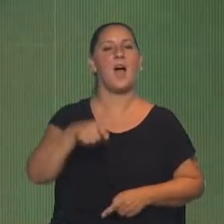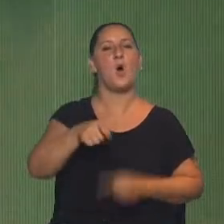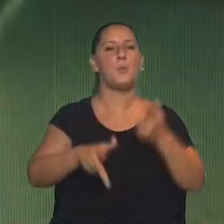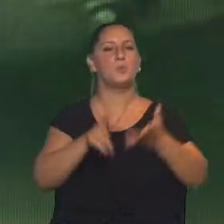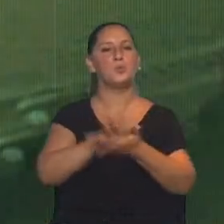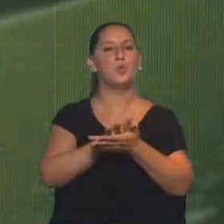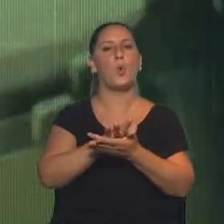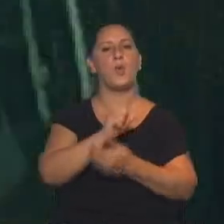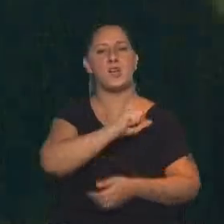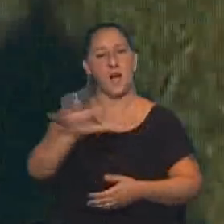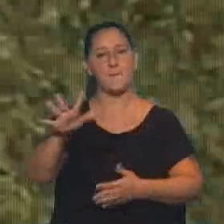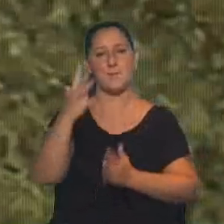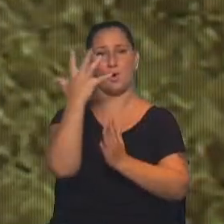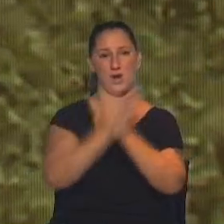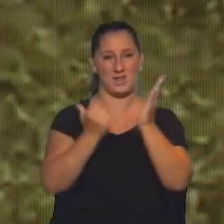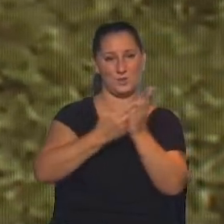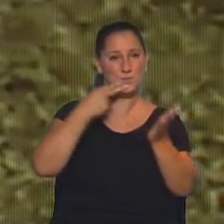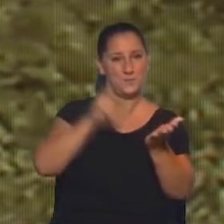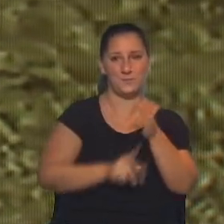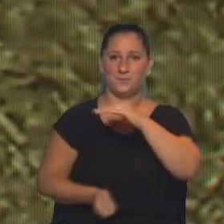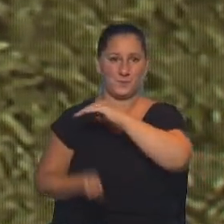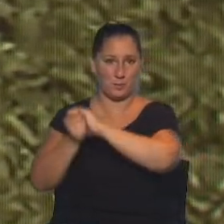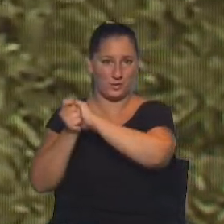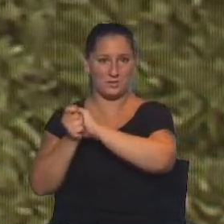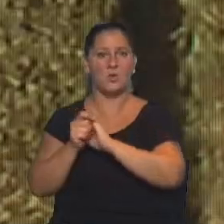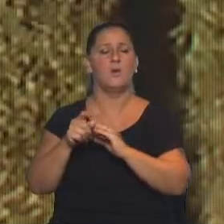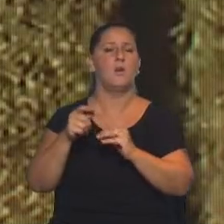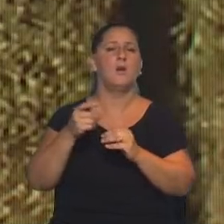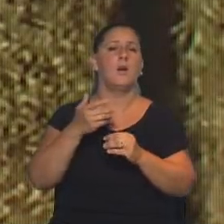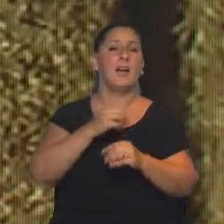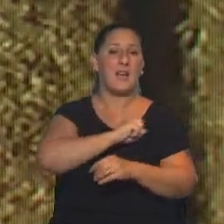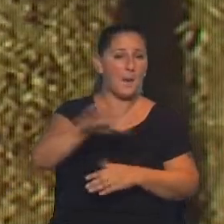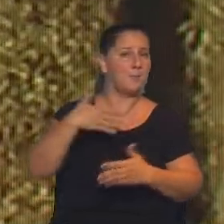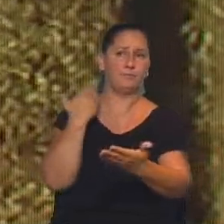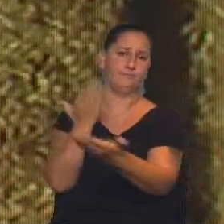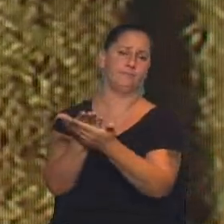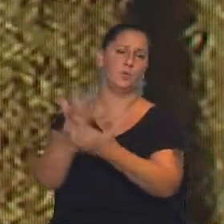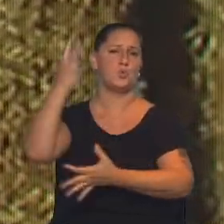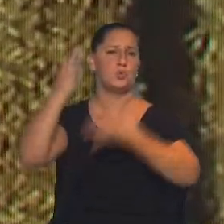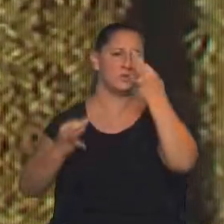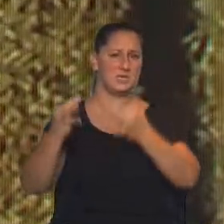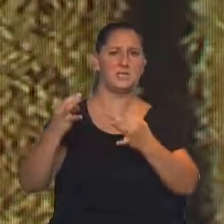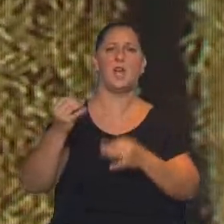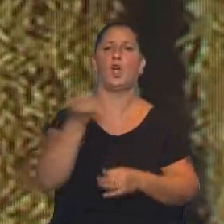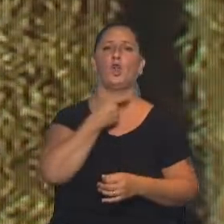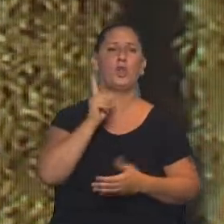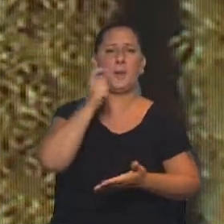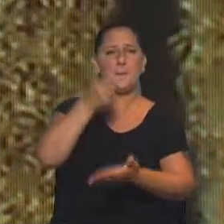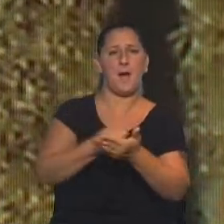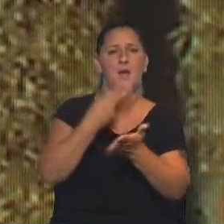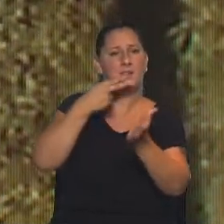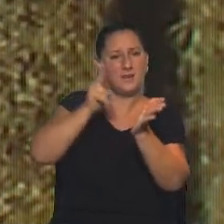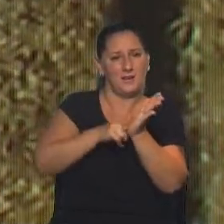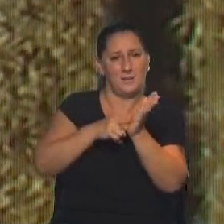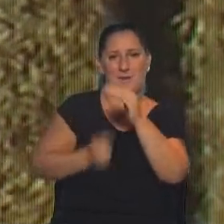el campo de las retenciones a las exportaciones y de, bueno, un reclamo ante la justicia para no pagar las retenciones a las